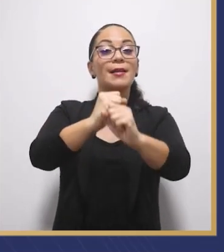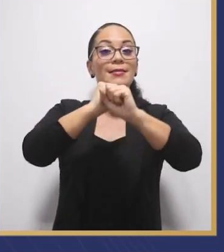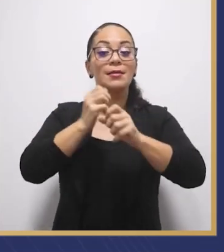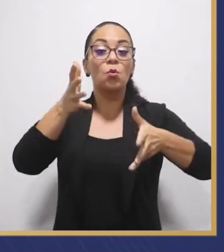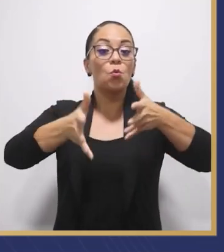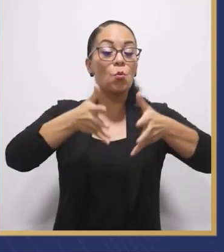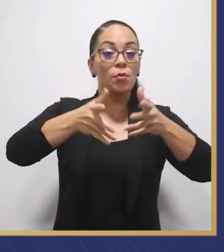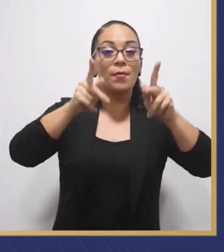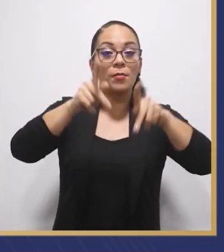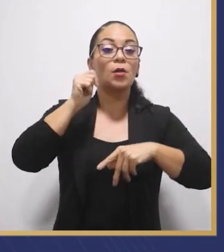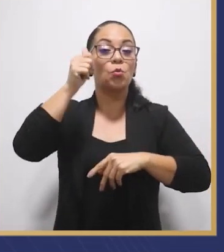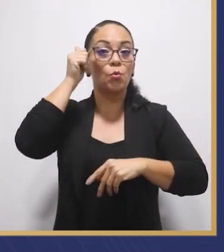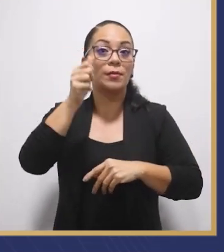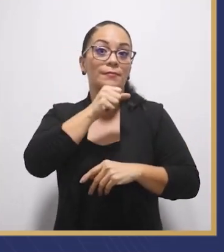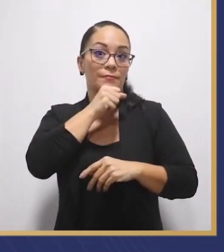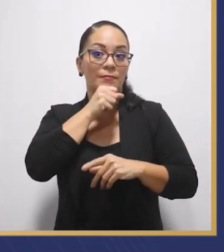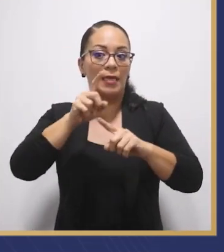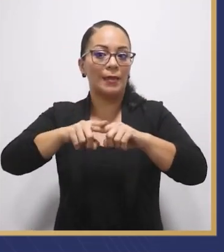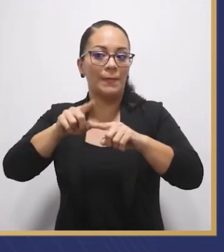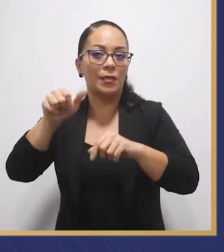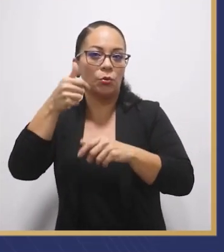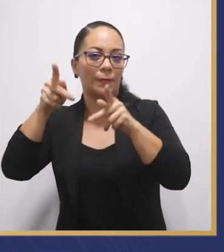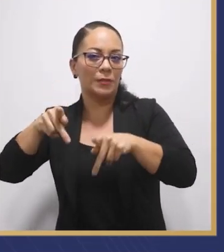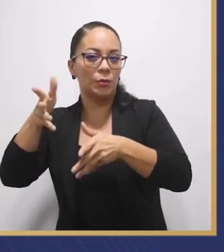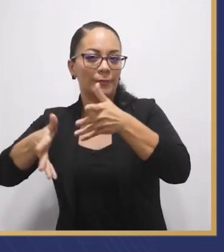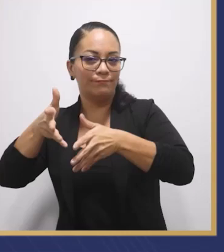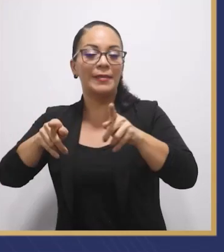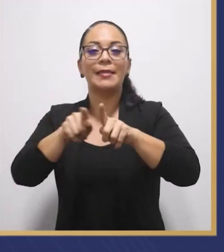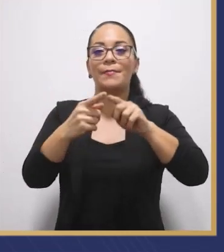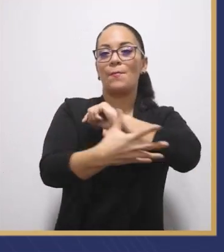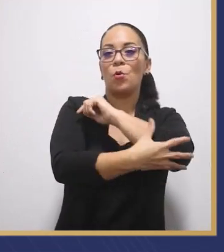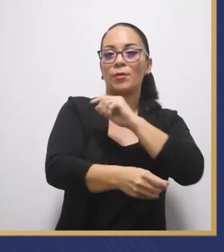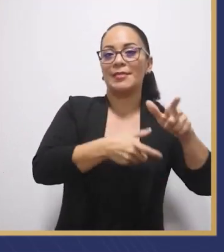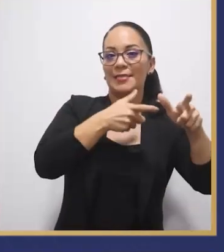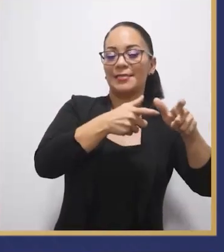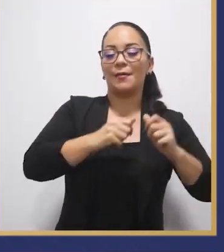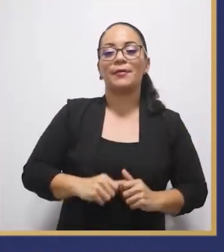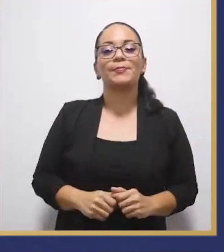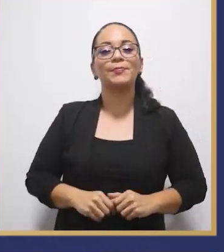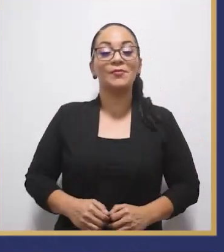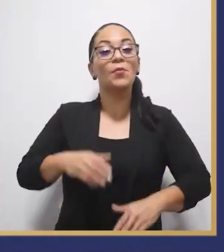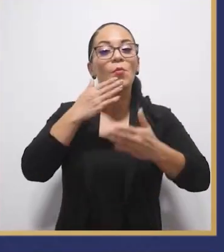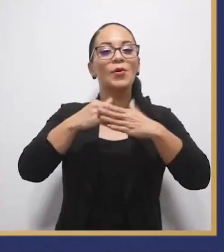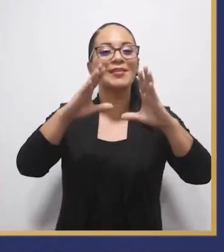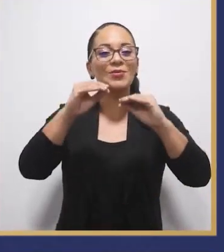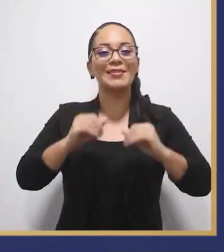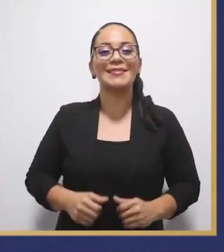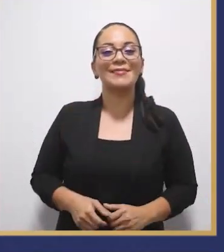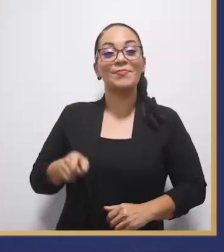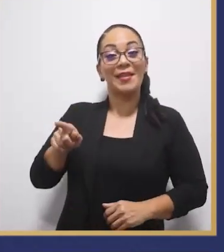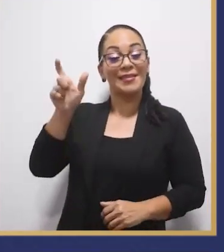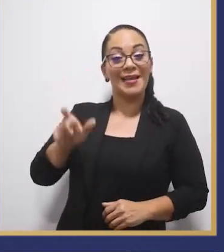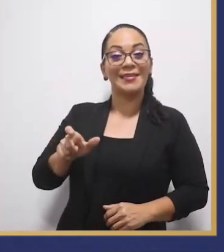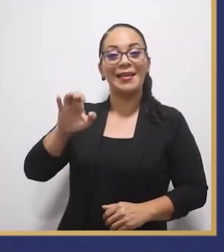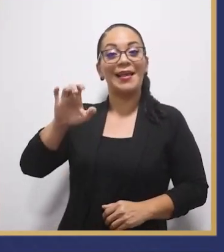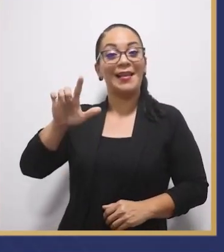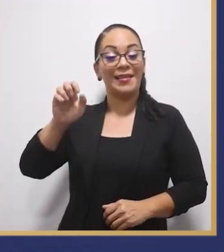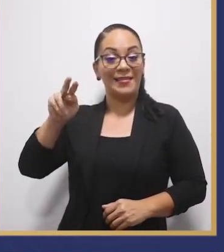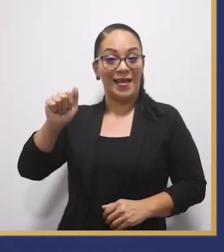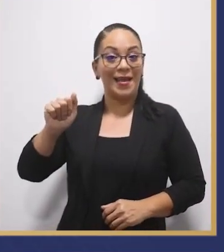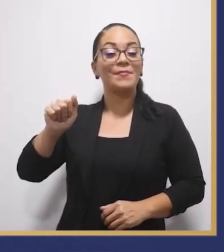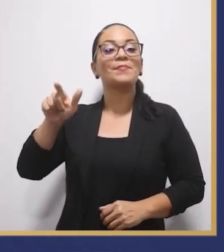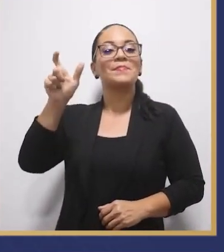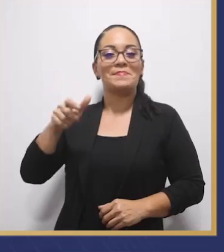garantizar el cuidado de adultos con dependencia severa y pobreza extrema. Buenas noches. Ella es Elena Hernández, es mi